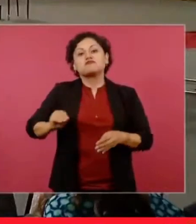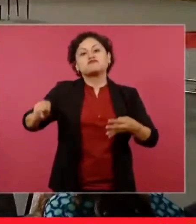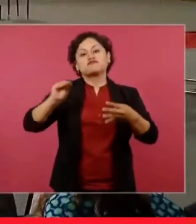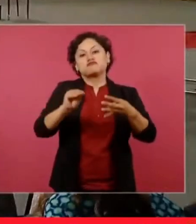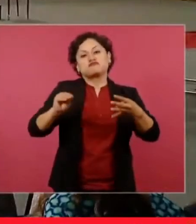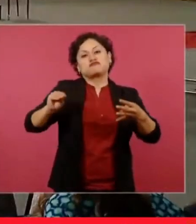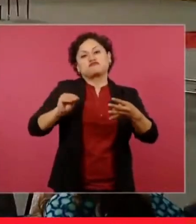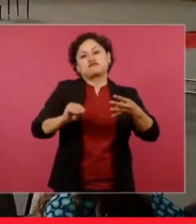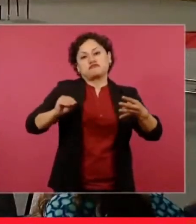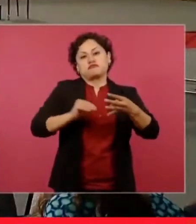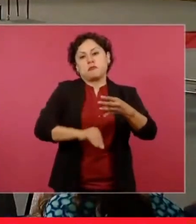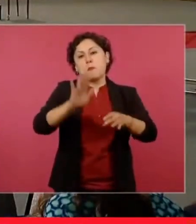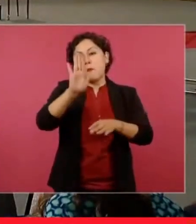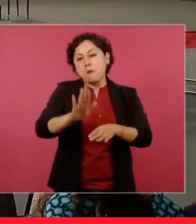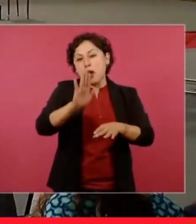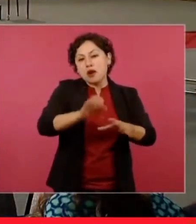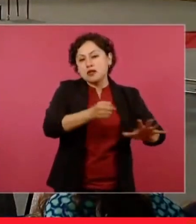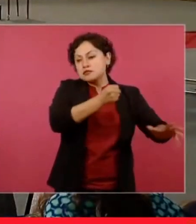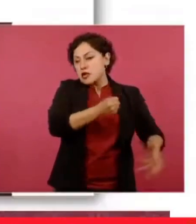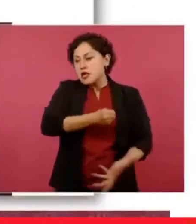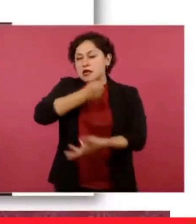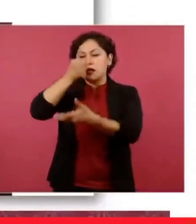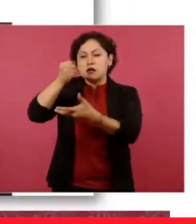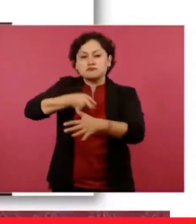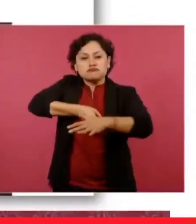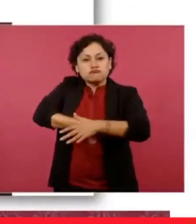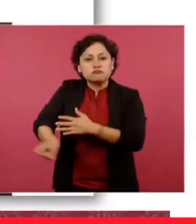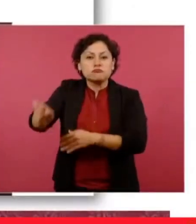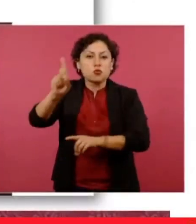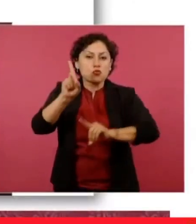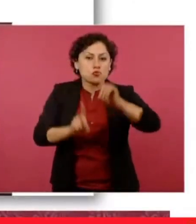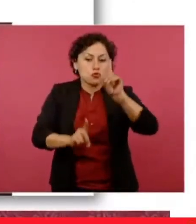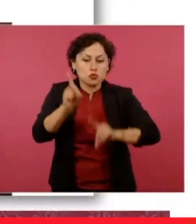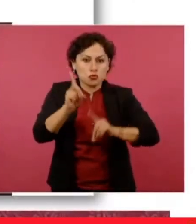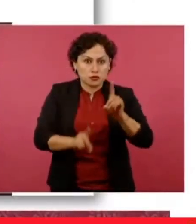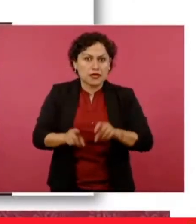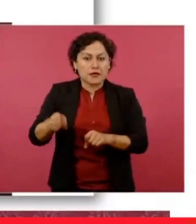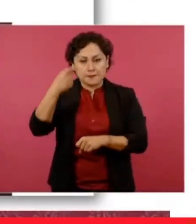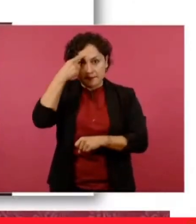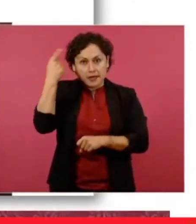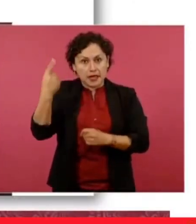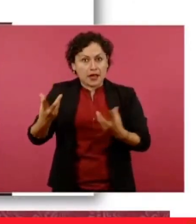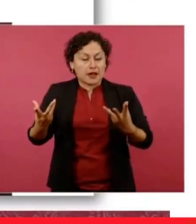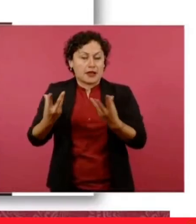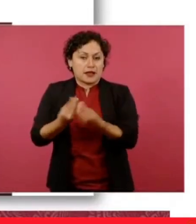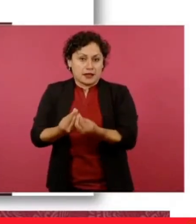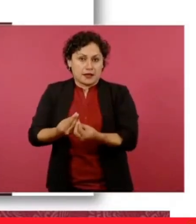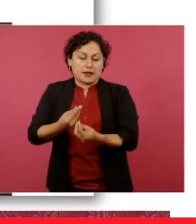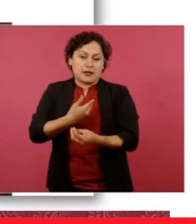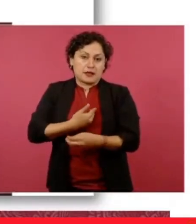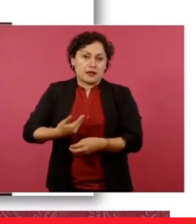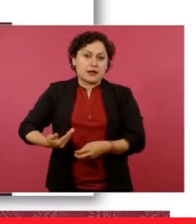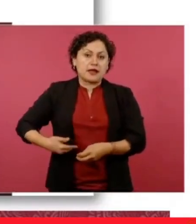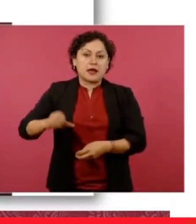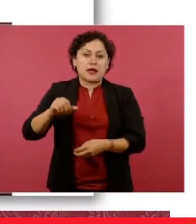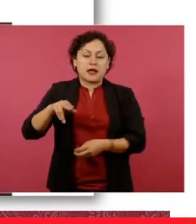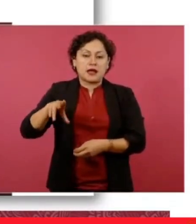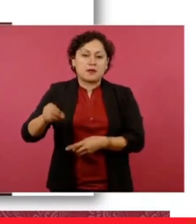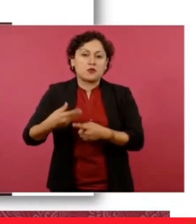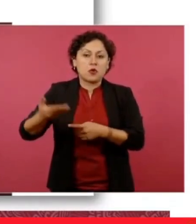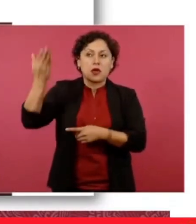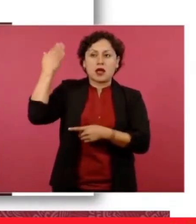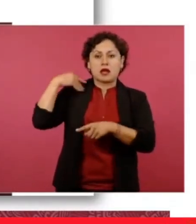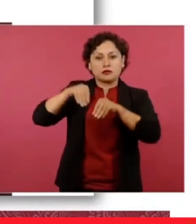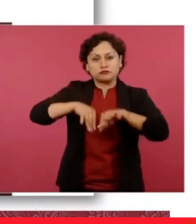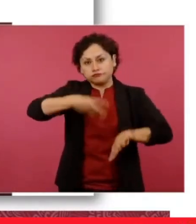financiamientos ilícitos que habrían recibido personas cercanas al candidato en las elecciones de 2018. ¿Pero